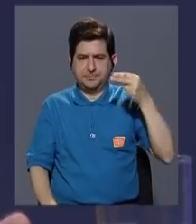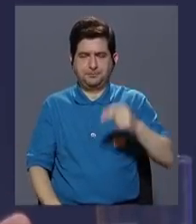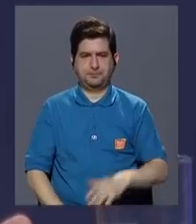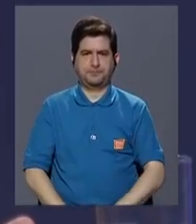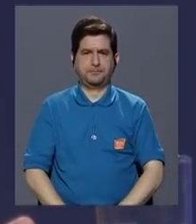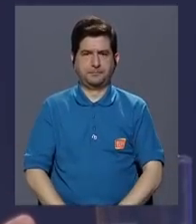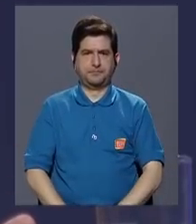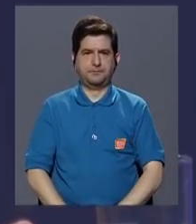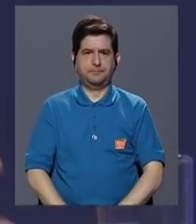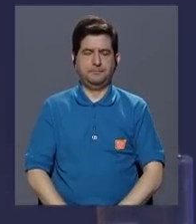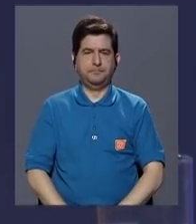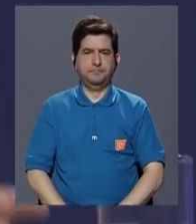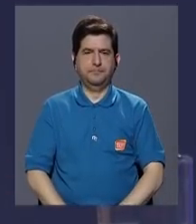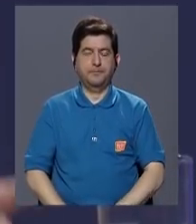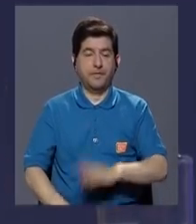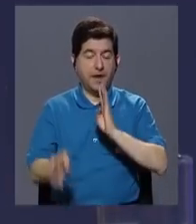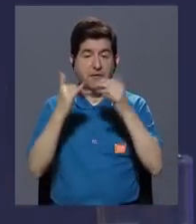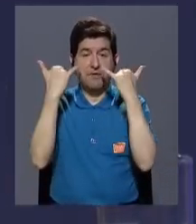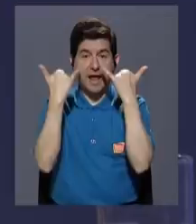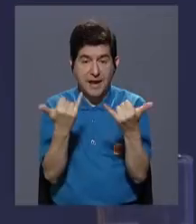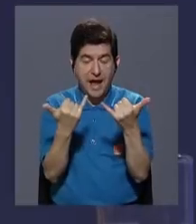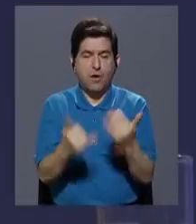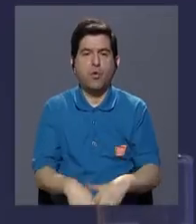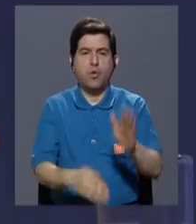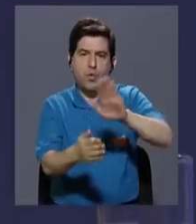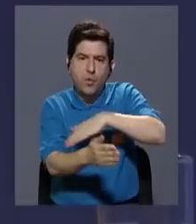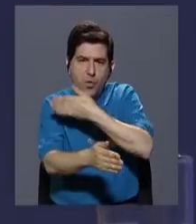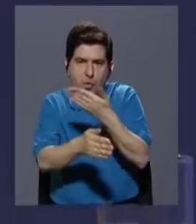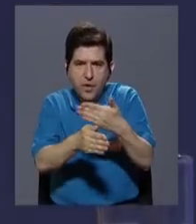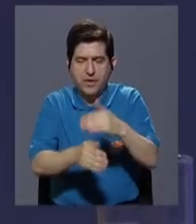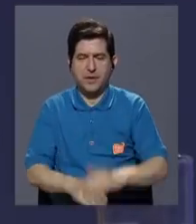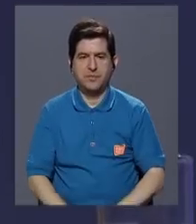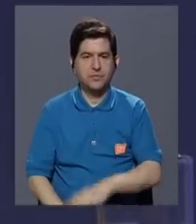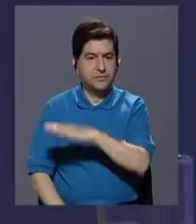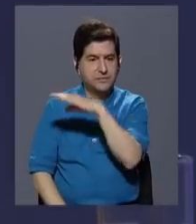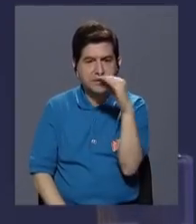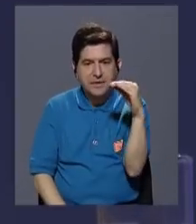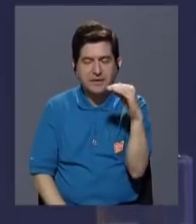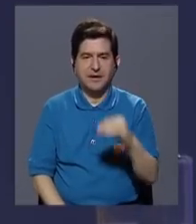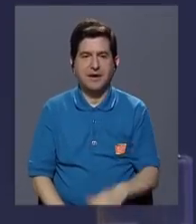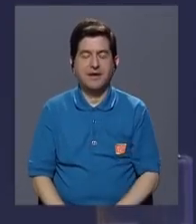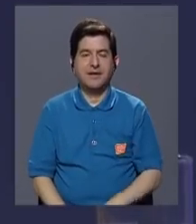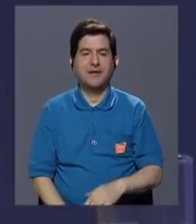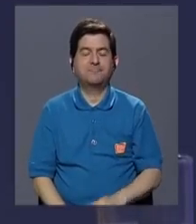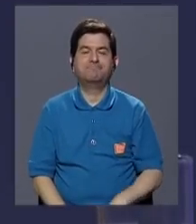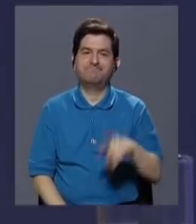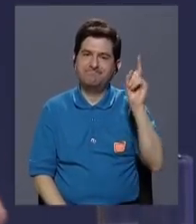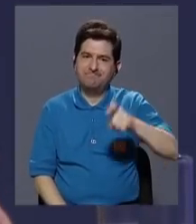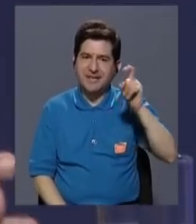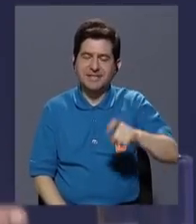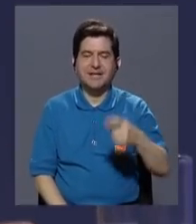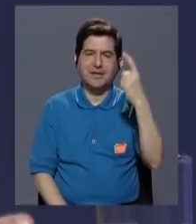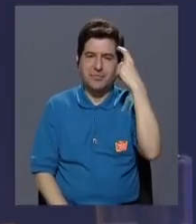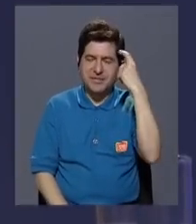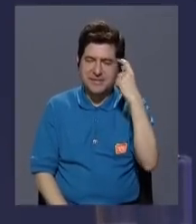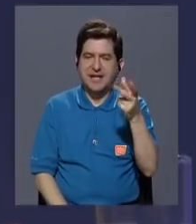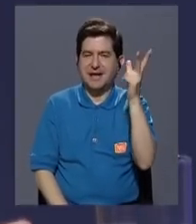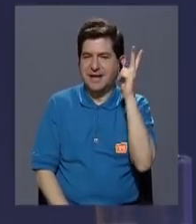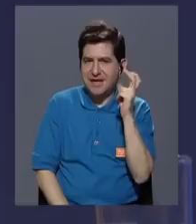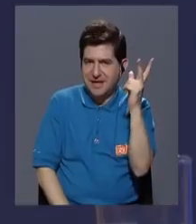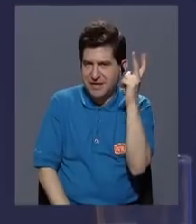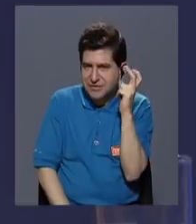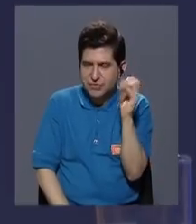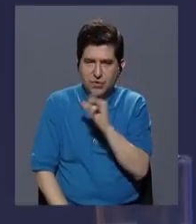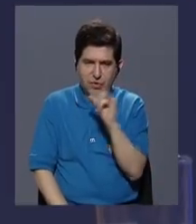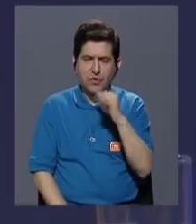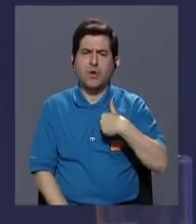hablamos ahora de la música y la música nos lleva indefectiblemente al sonido claro que también creo que tuvieron